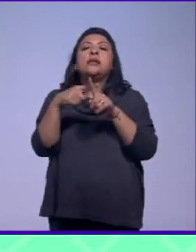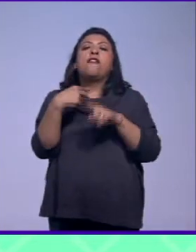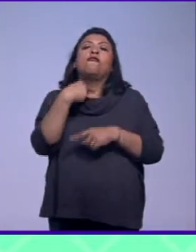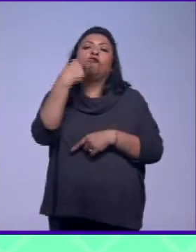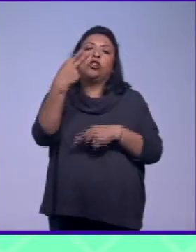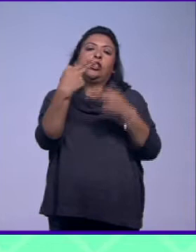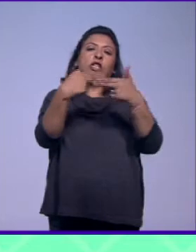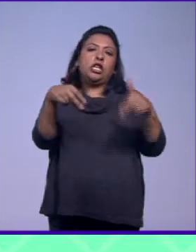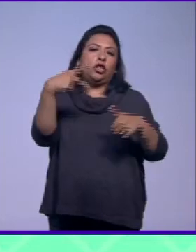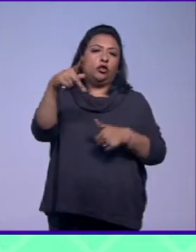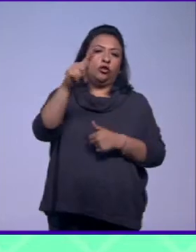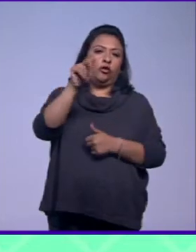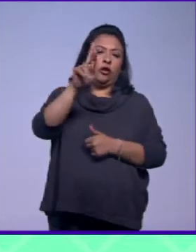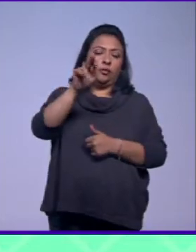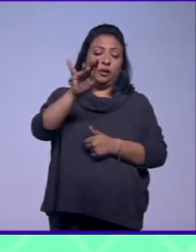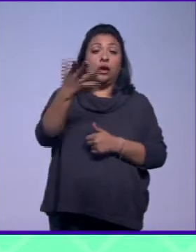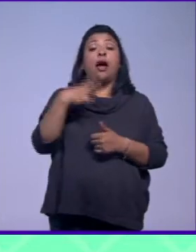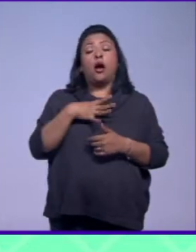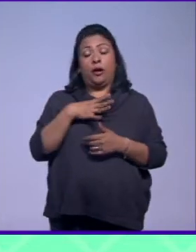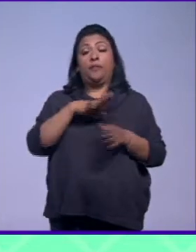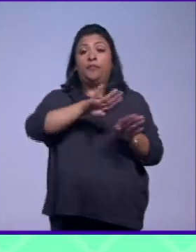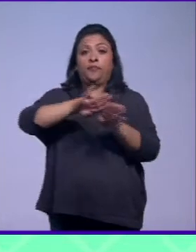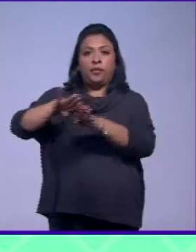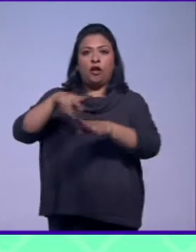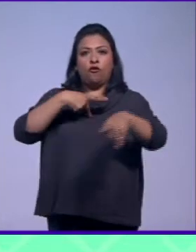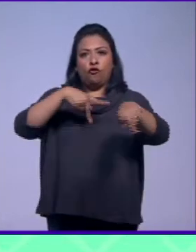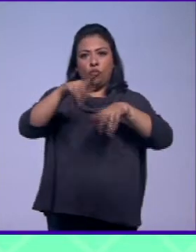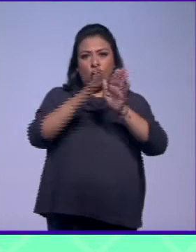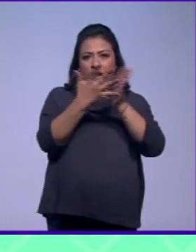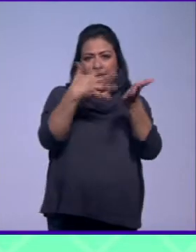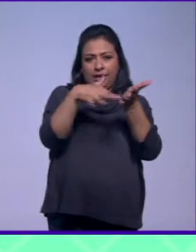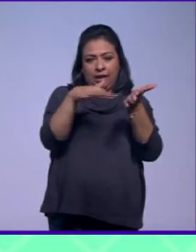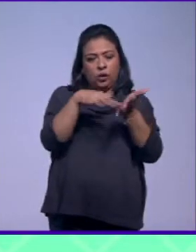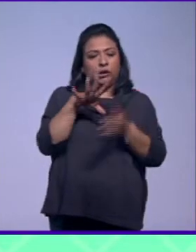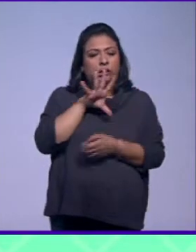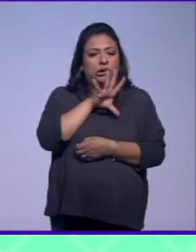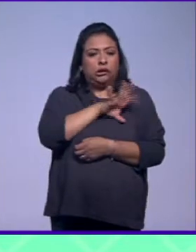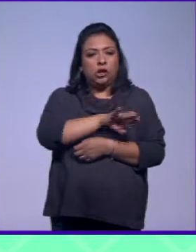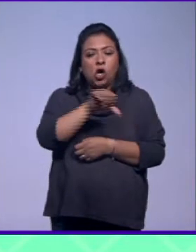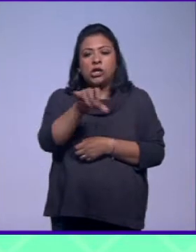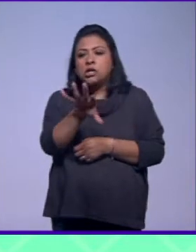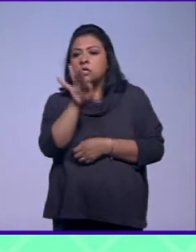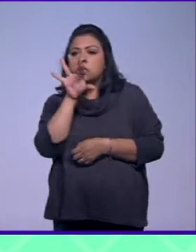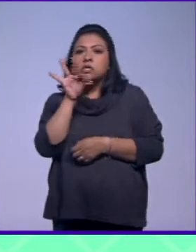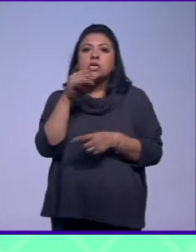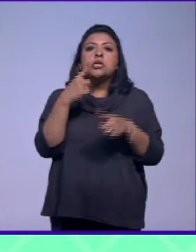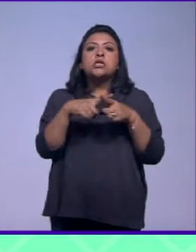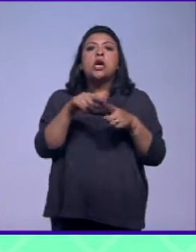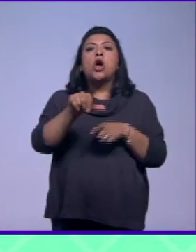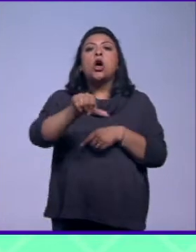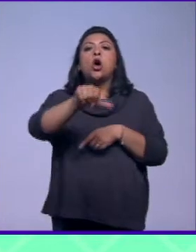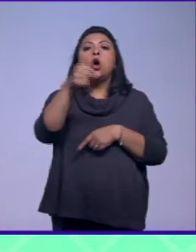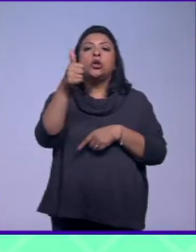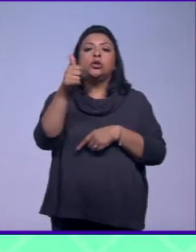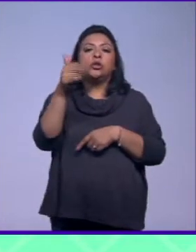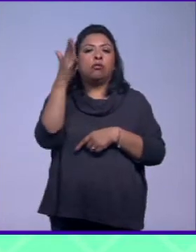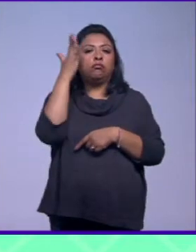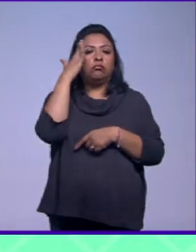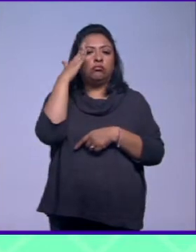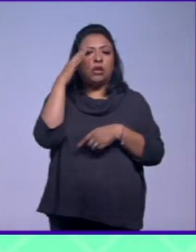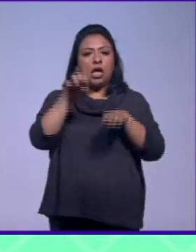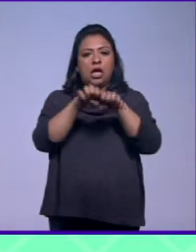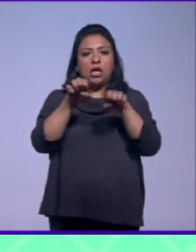nieto del propio trotsky y el fútbol y la literatura son dos pasiones que hoy nos reclaman elegir al once titular del equipo ruso